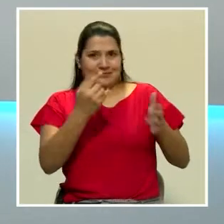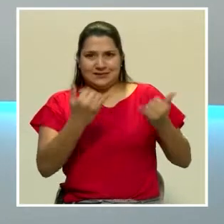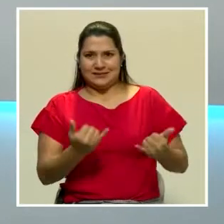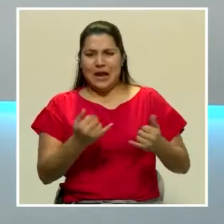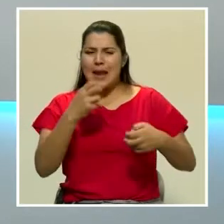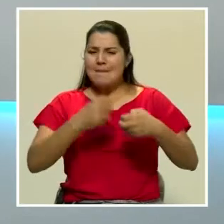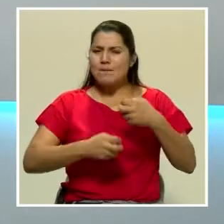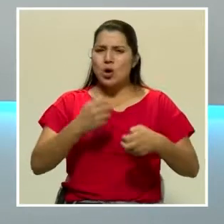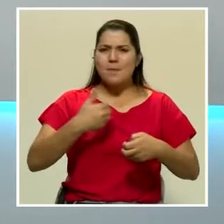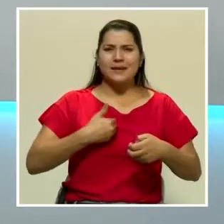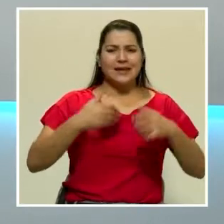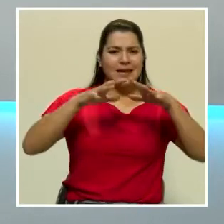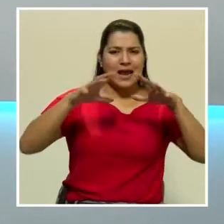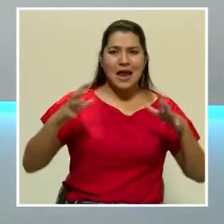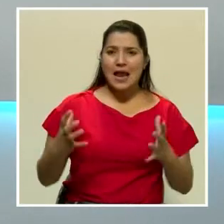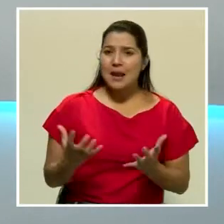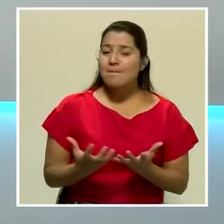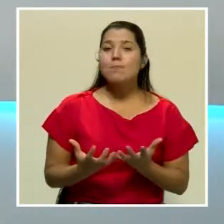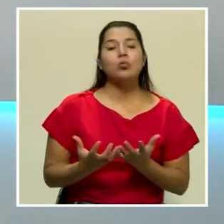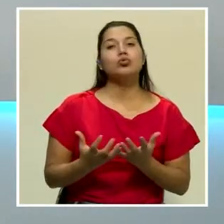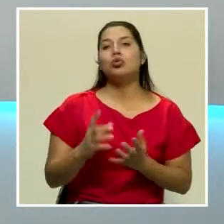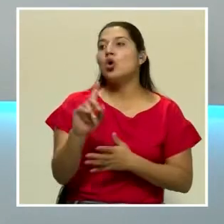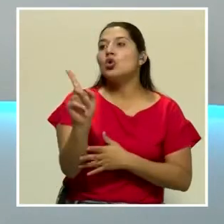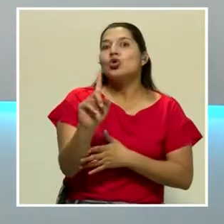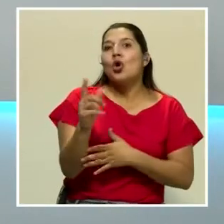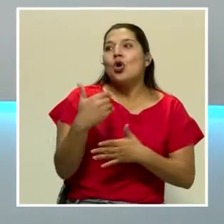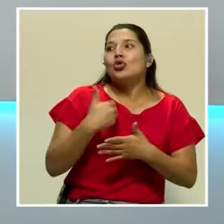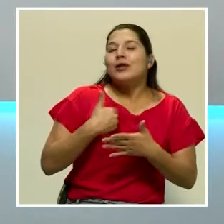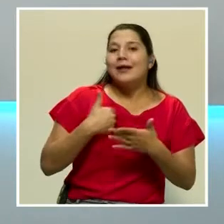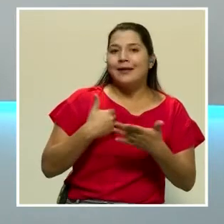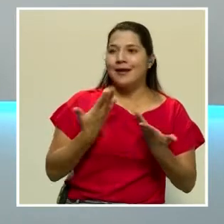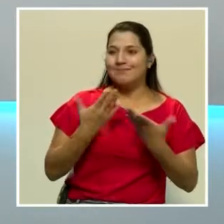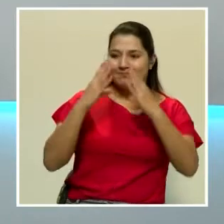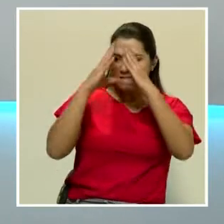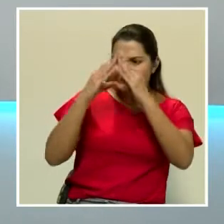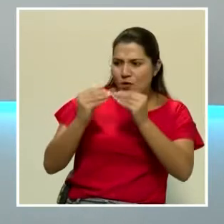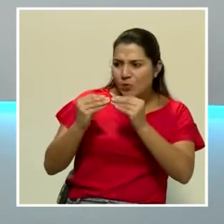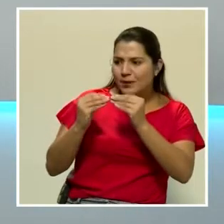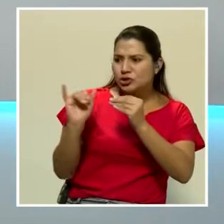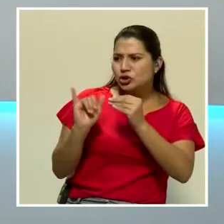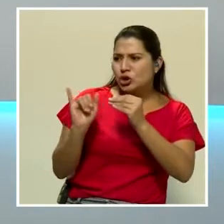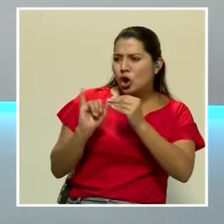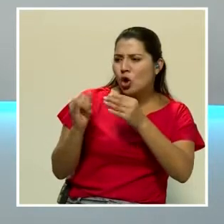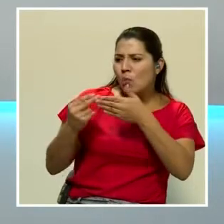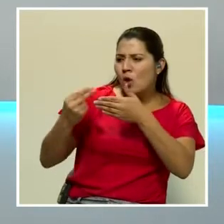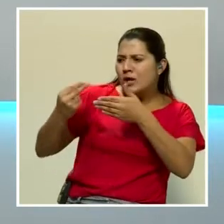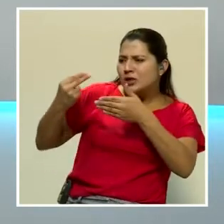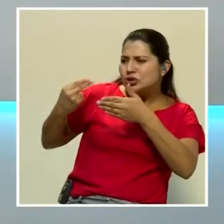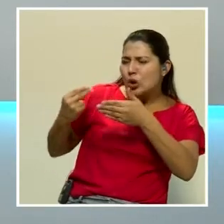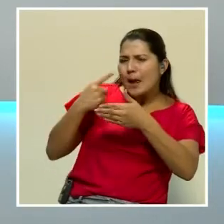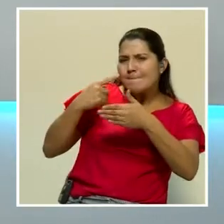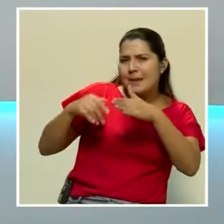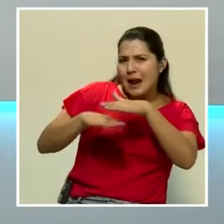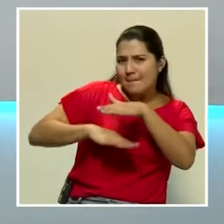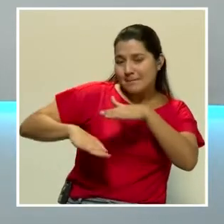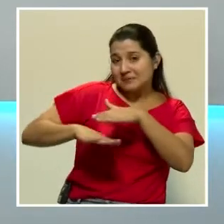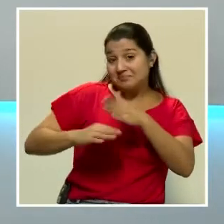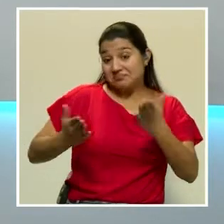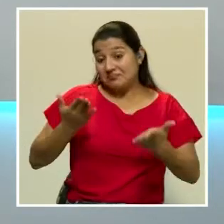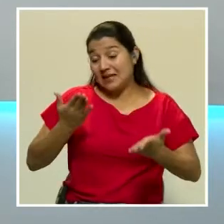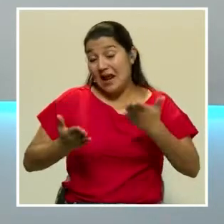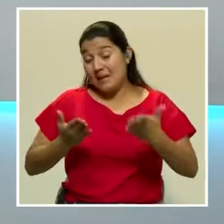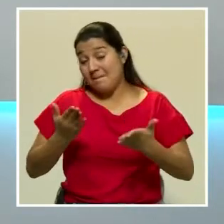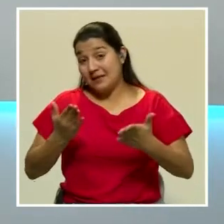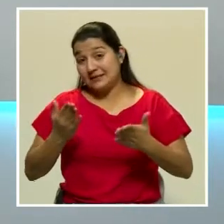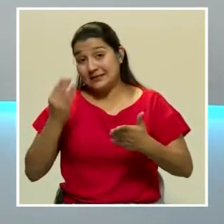tiene precedente en términos de la destrucción del valor económico y de bienestar de la sociedad. Es probable que el Estado de